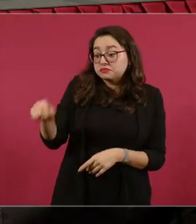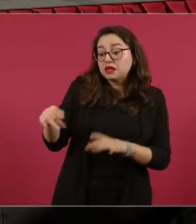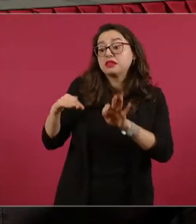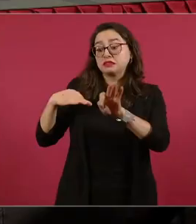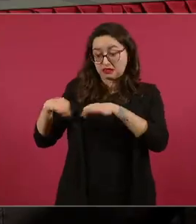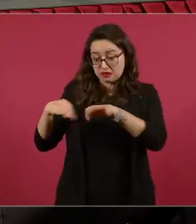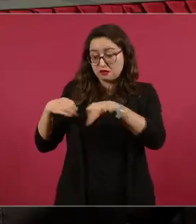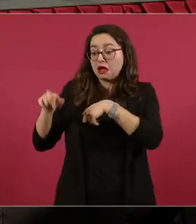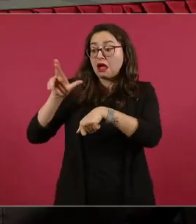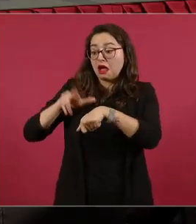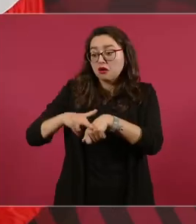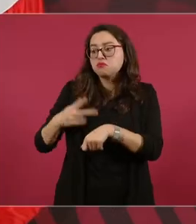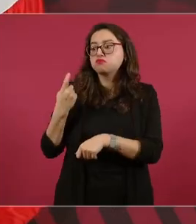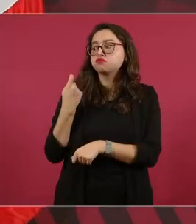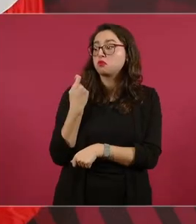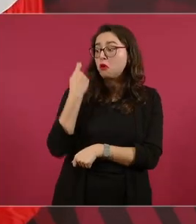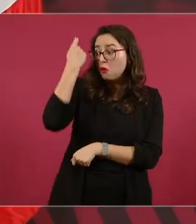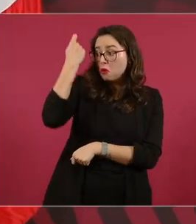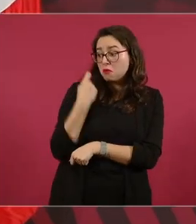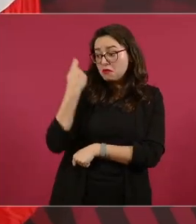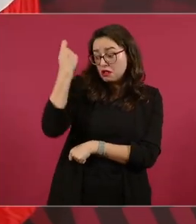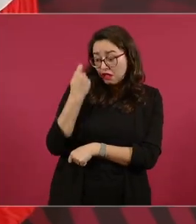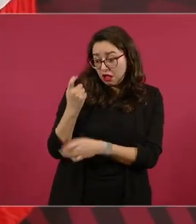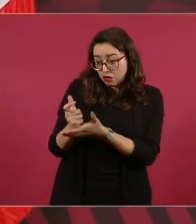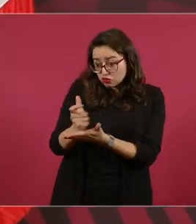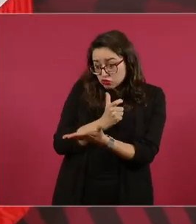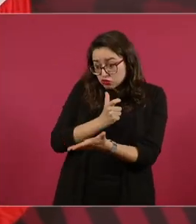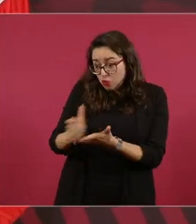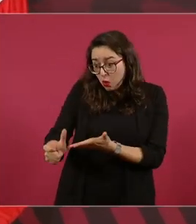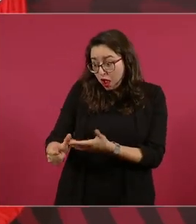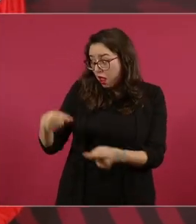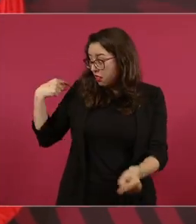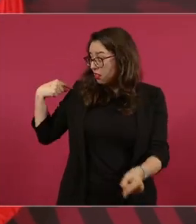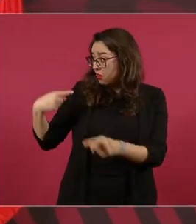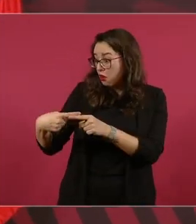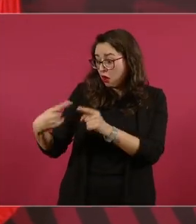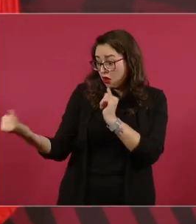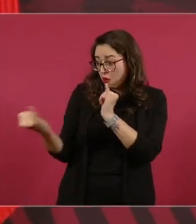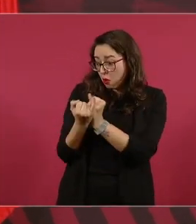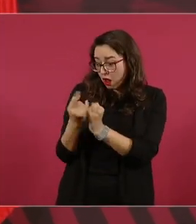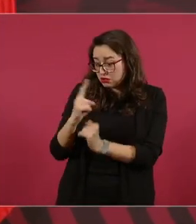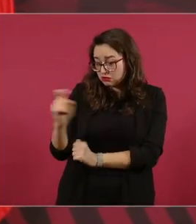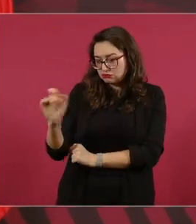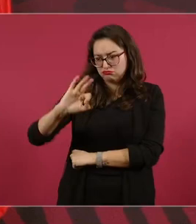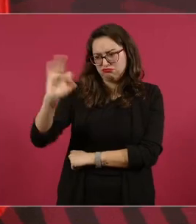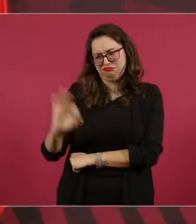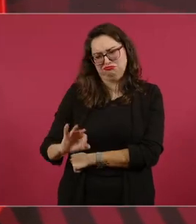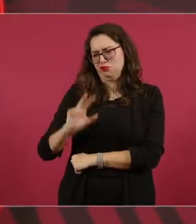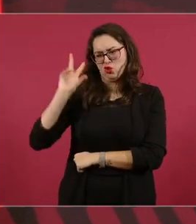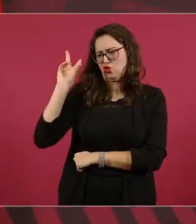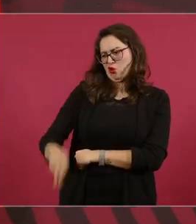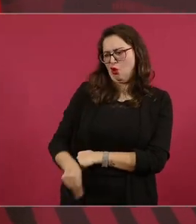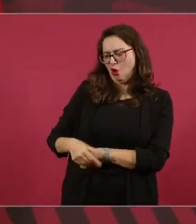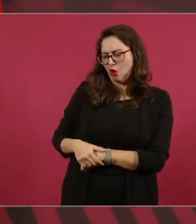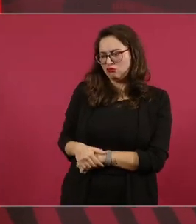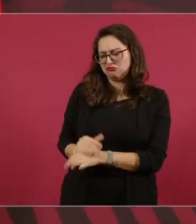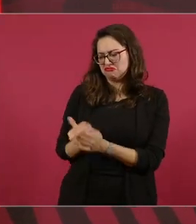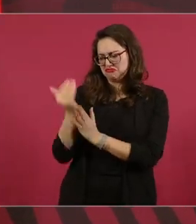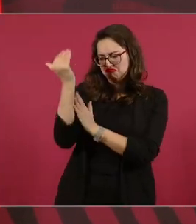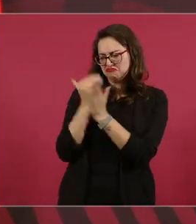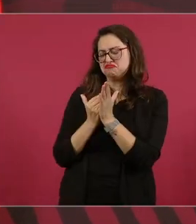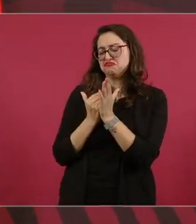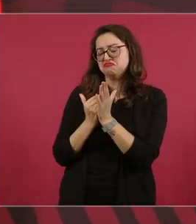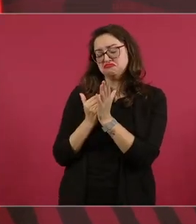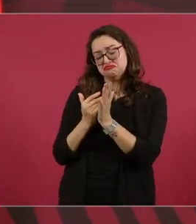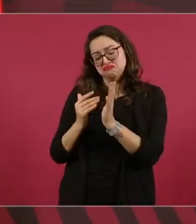jubila no reciba el 100% de su salario, sino si